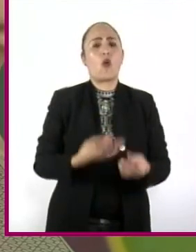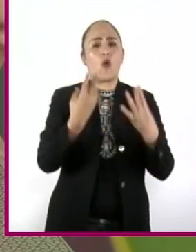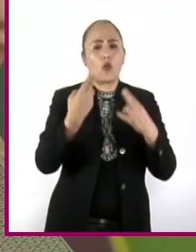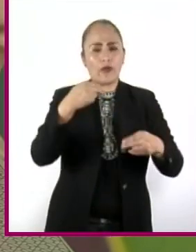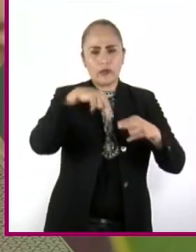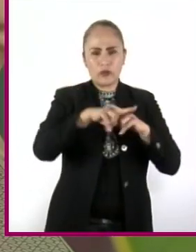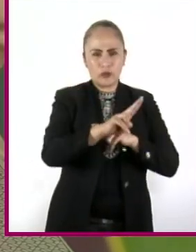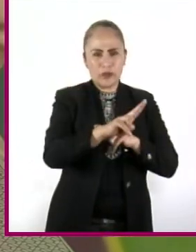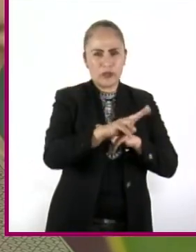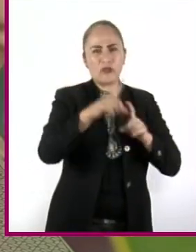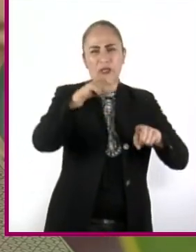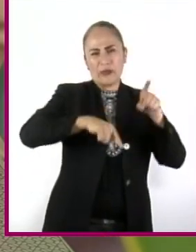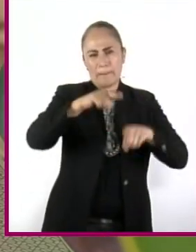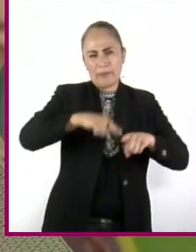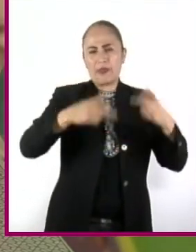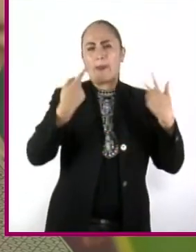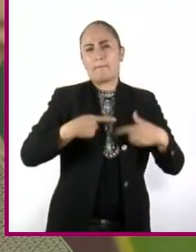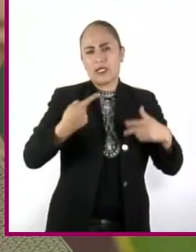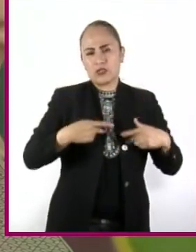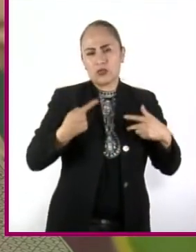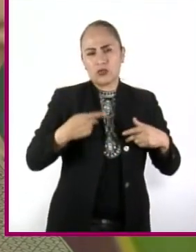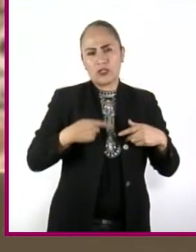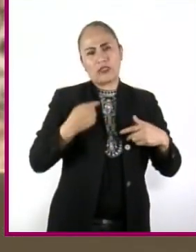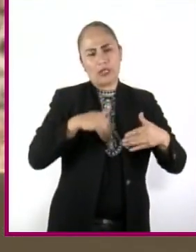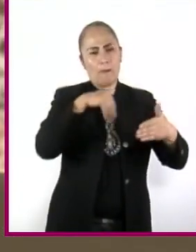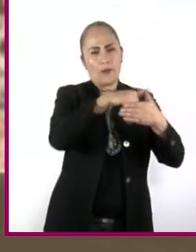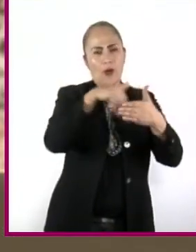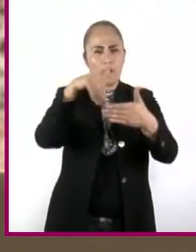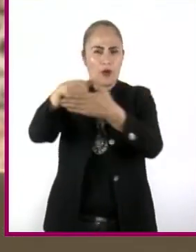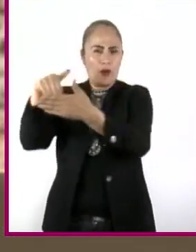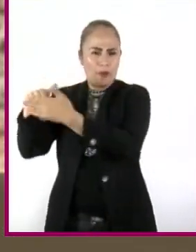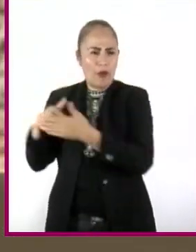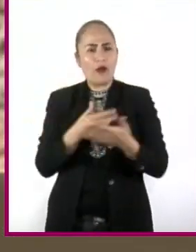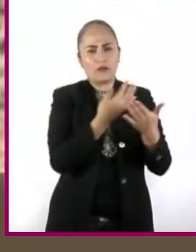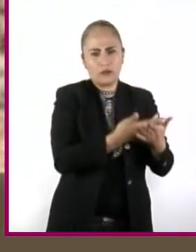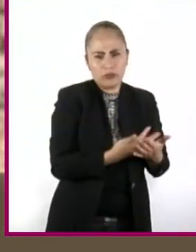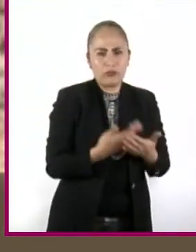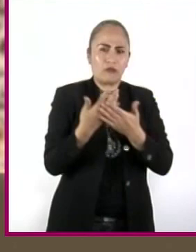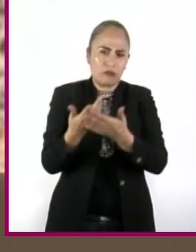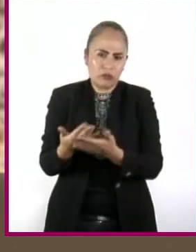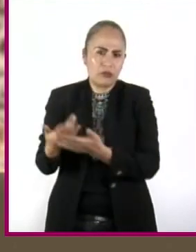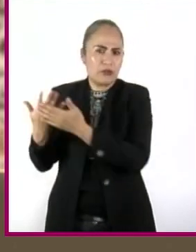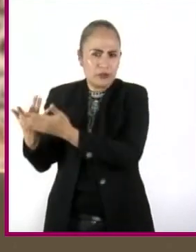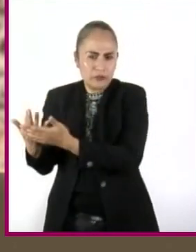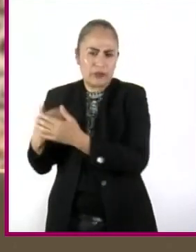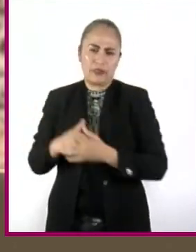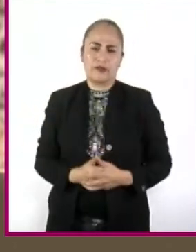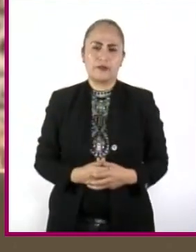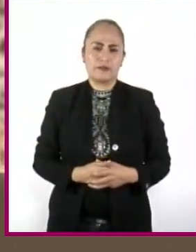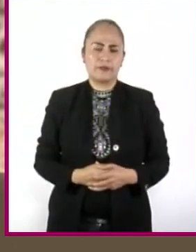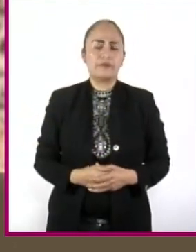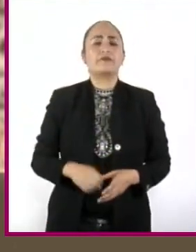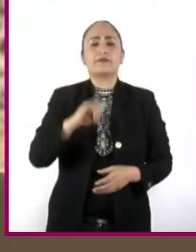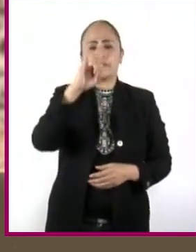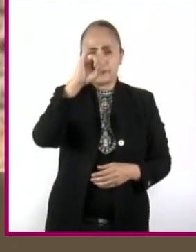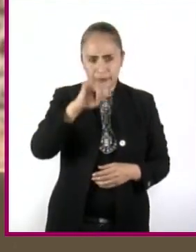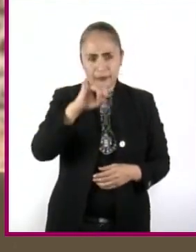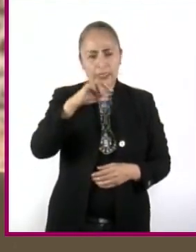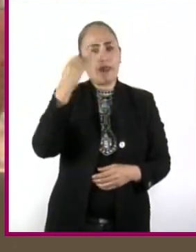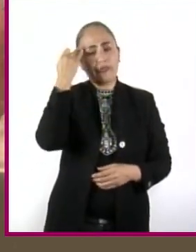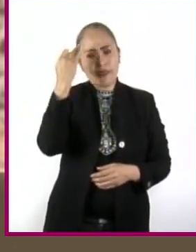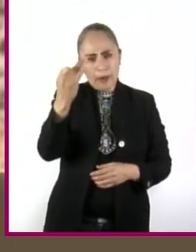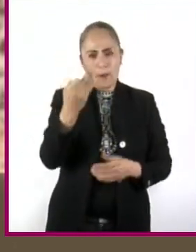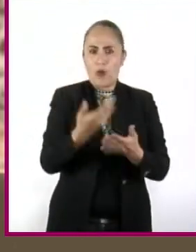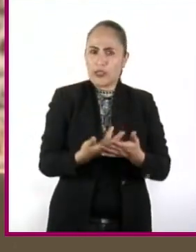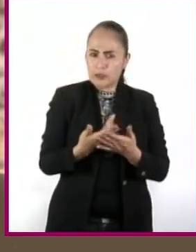circula según la cantidad de gente que está esperando en las estaciones. Diste en el clavo, Mati. Ese es el objetivo. Mejorar los tiempos de